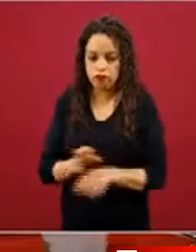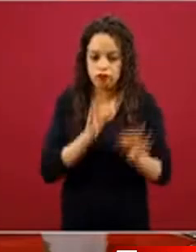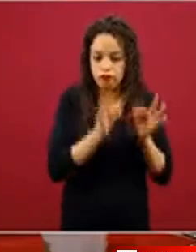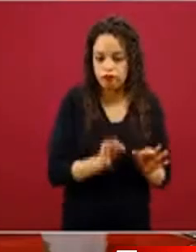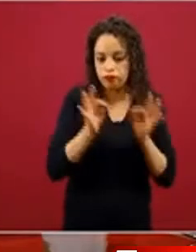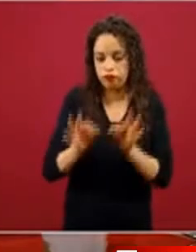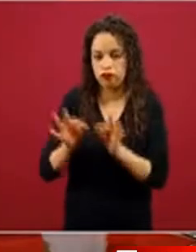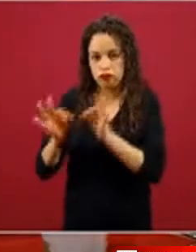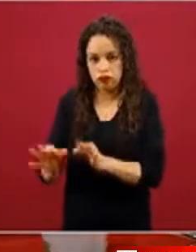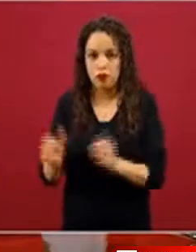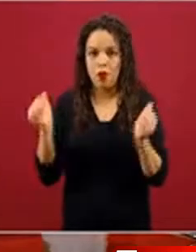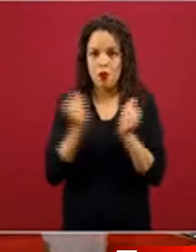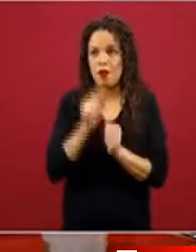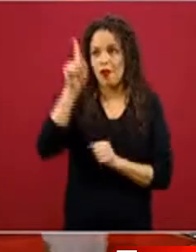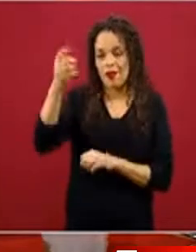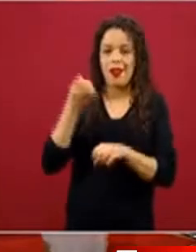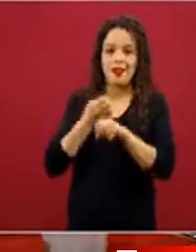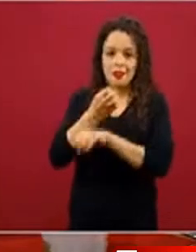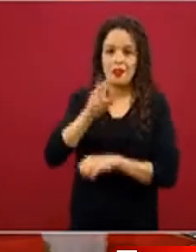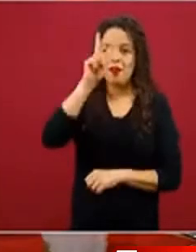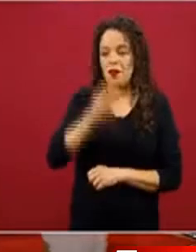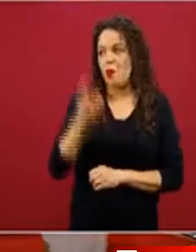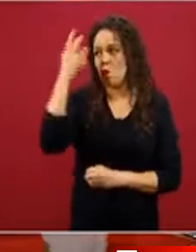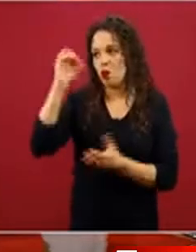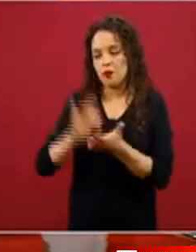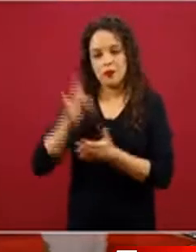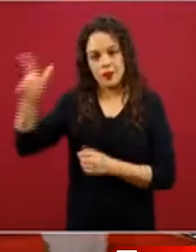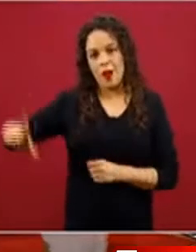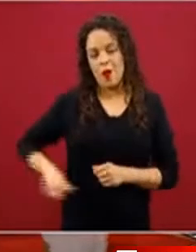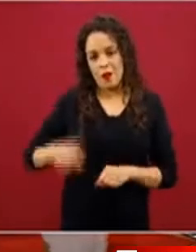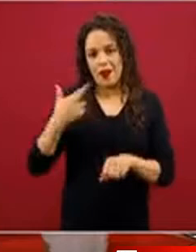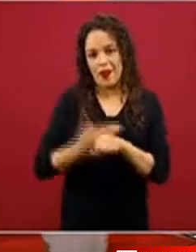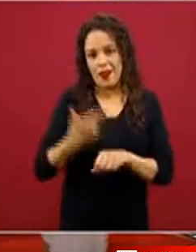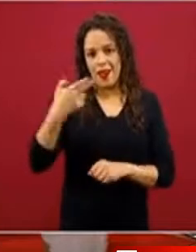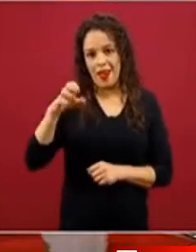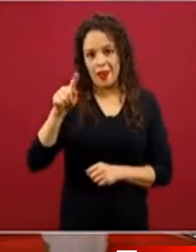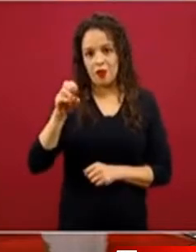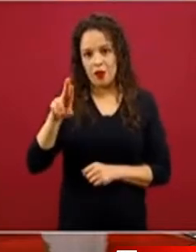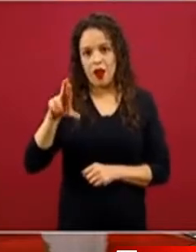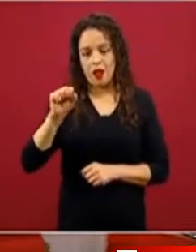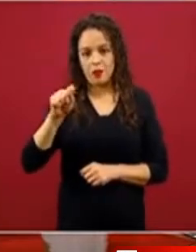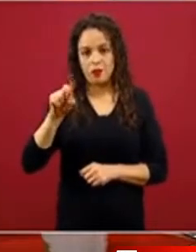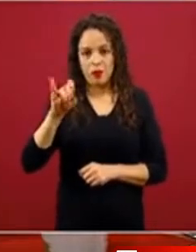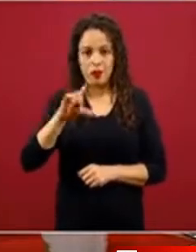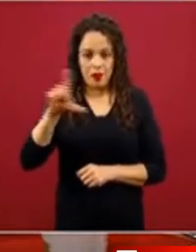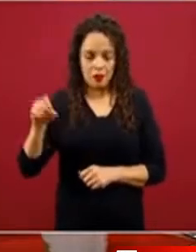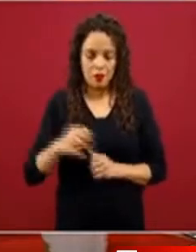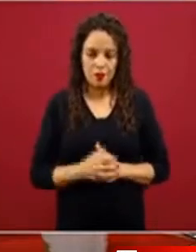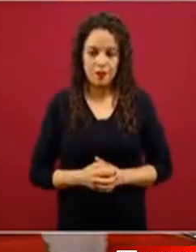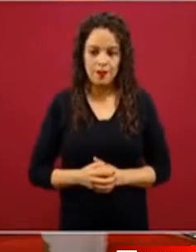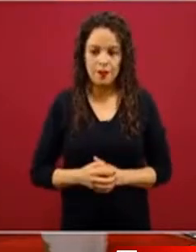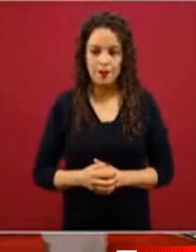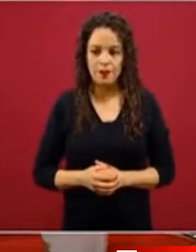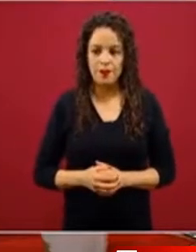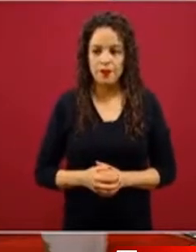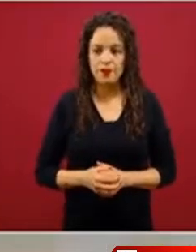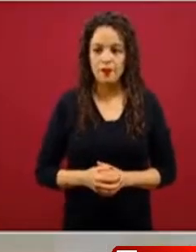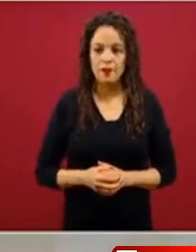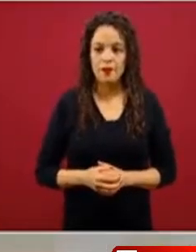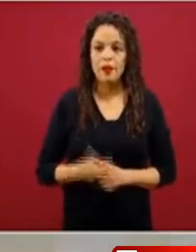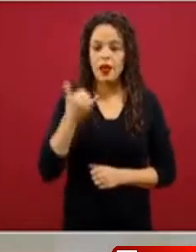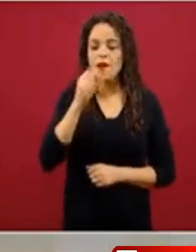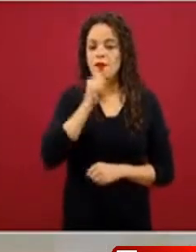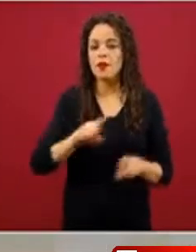Mi agradecimiento también al gobernador Héctor Astudillo y a su secretario de Salud, el doctor Carlos de la Peña Pintos. Y un último